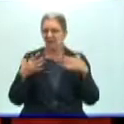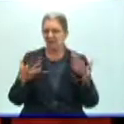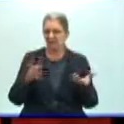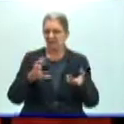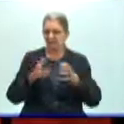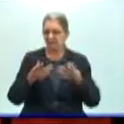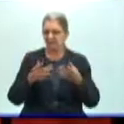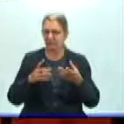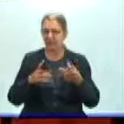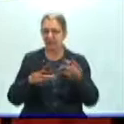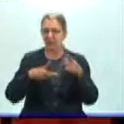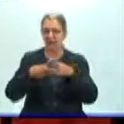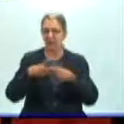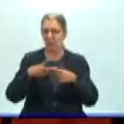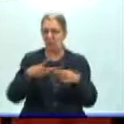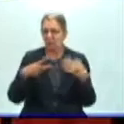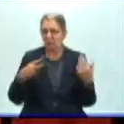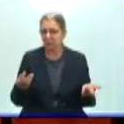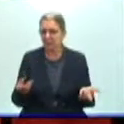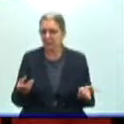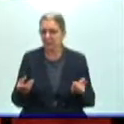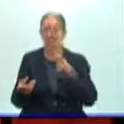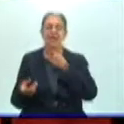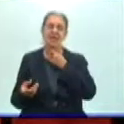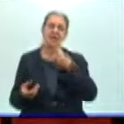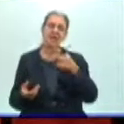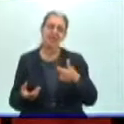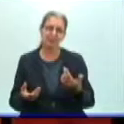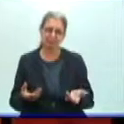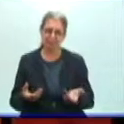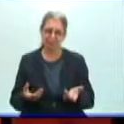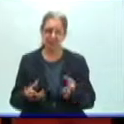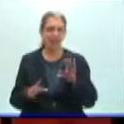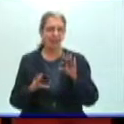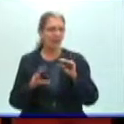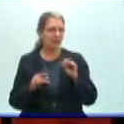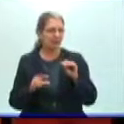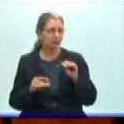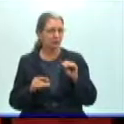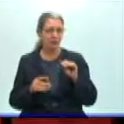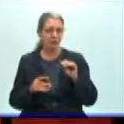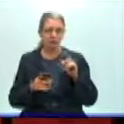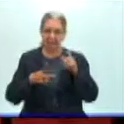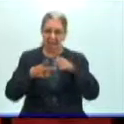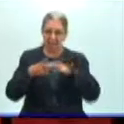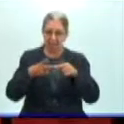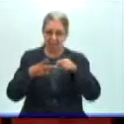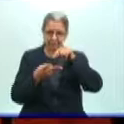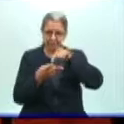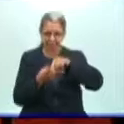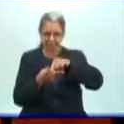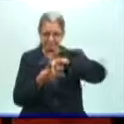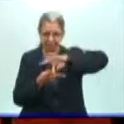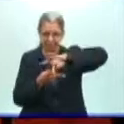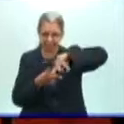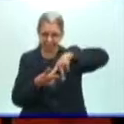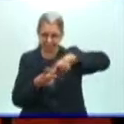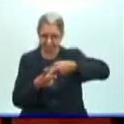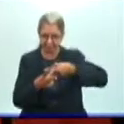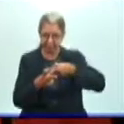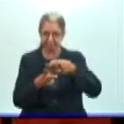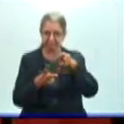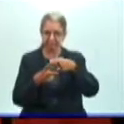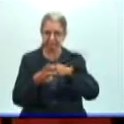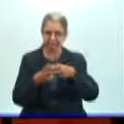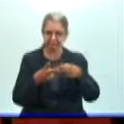nuestro ejercicio. Por ejemplo, si estamos hablando del ángulo central, entonces los dos lados son